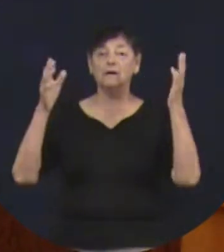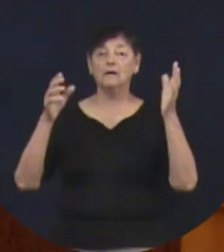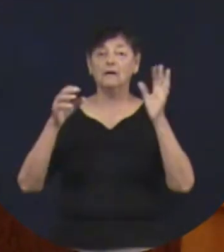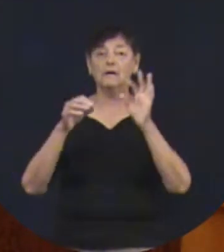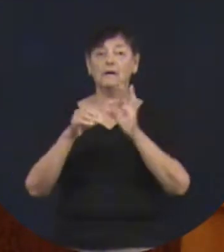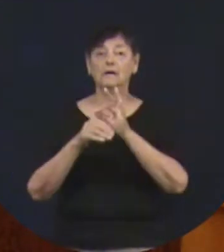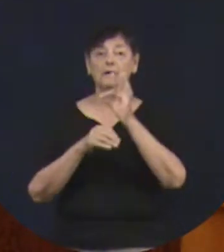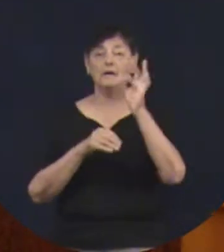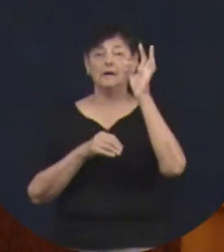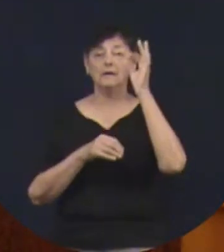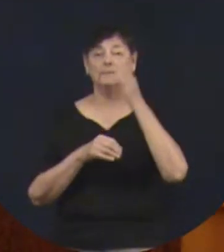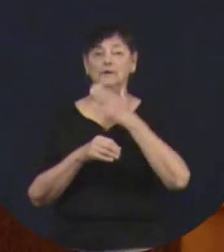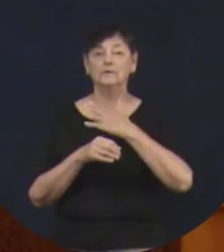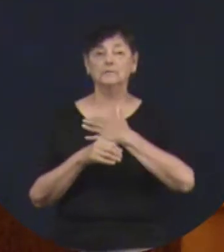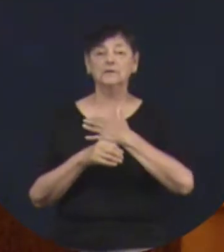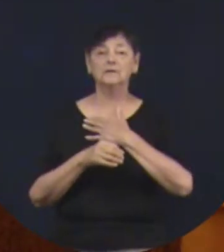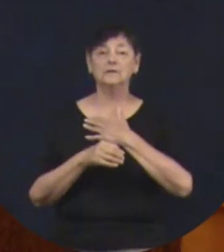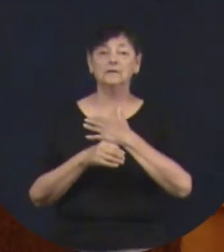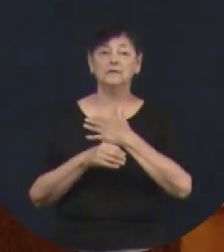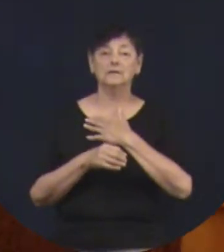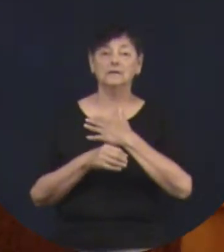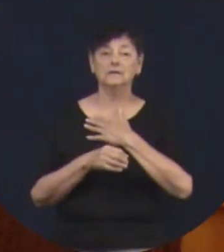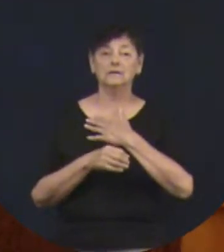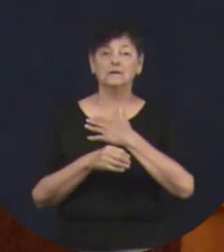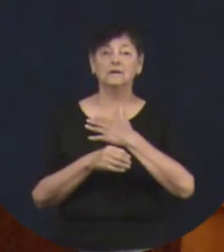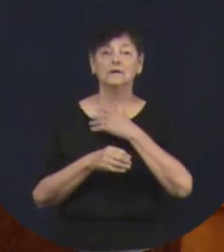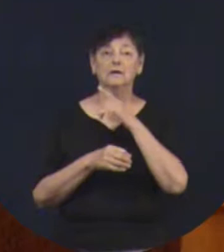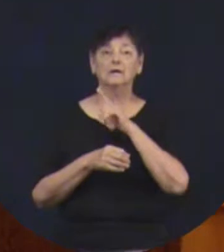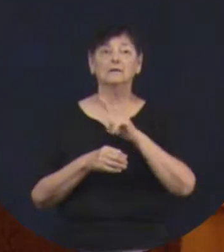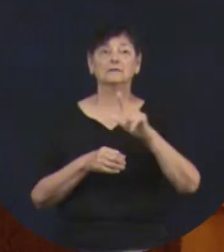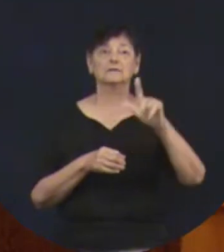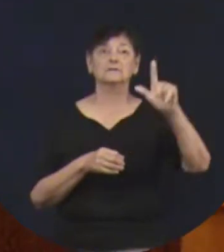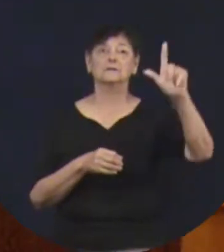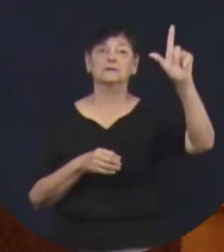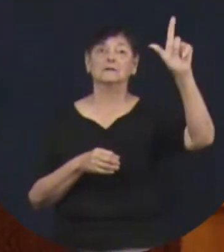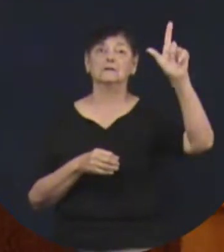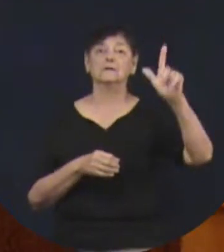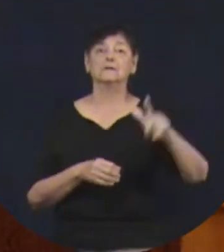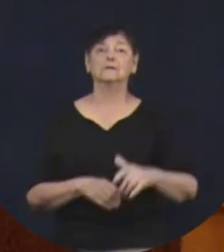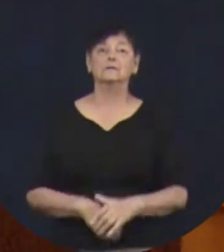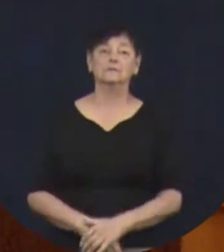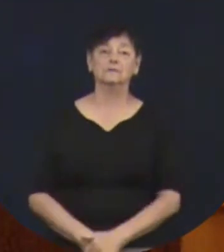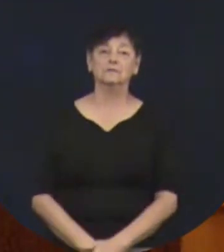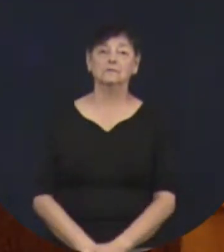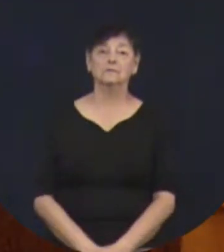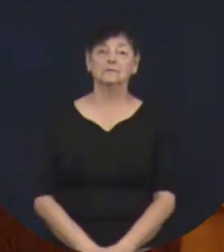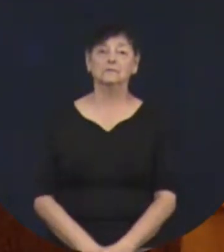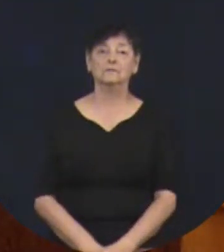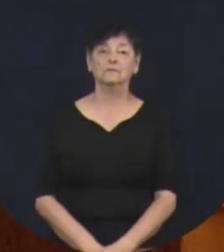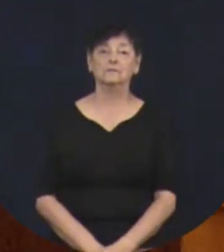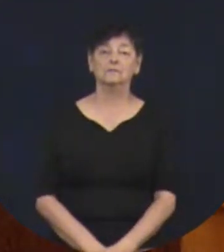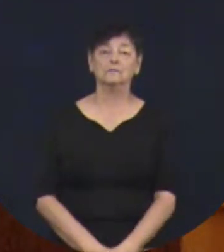Alaba, alma mía, al